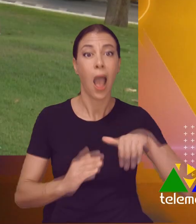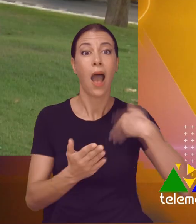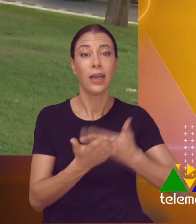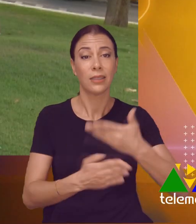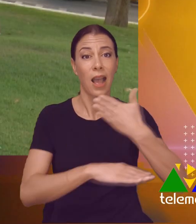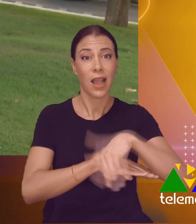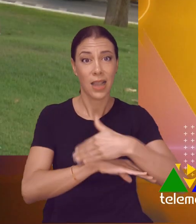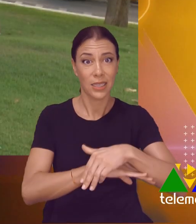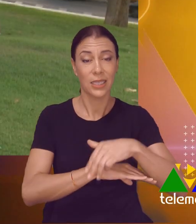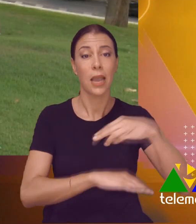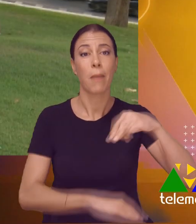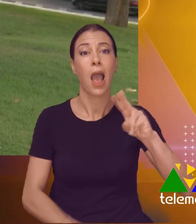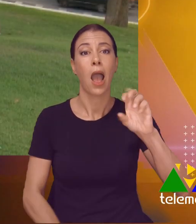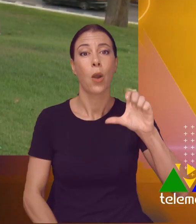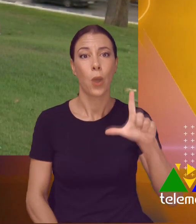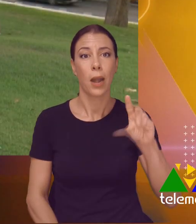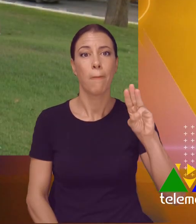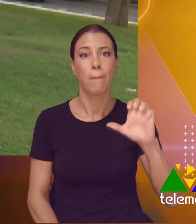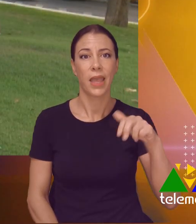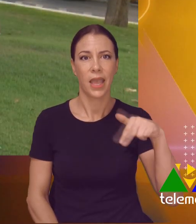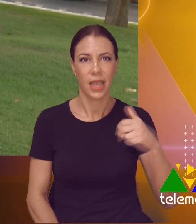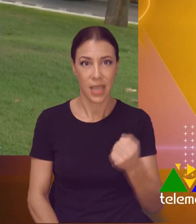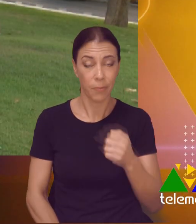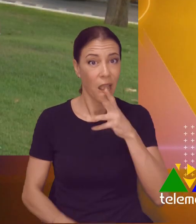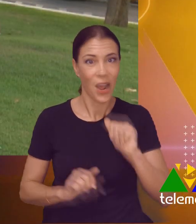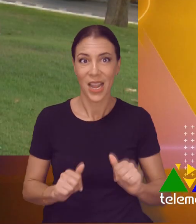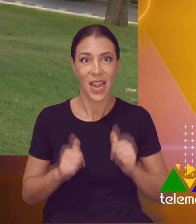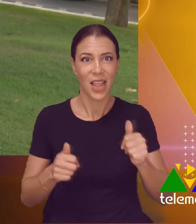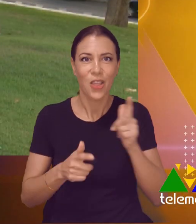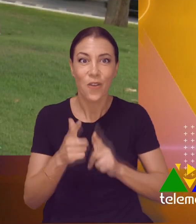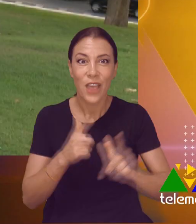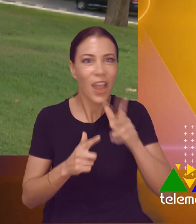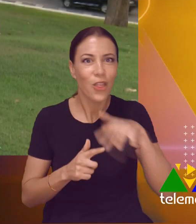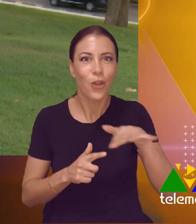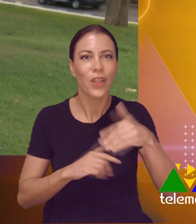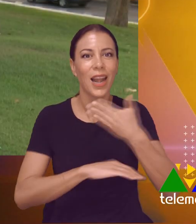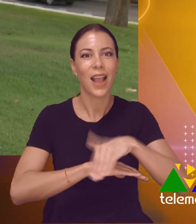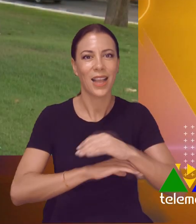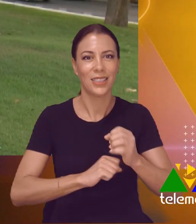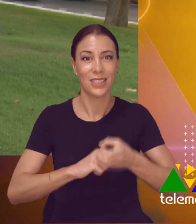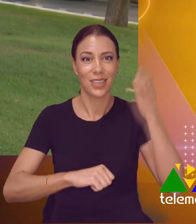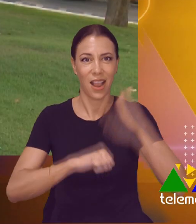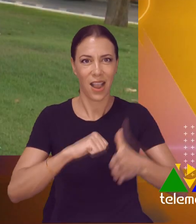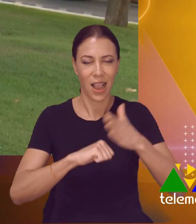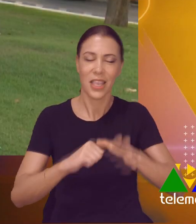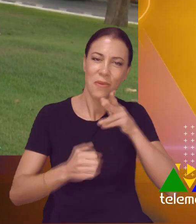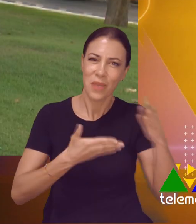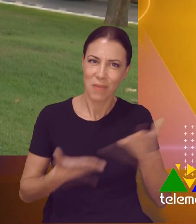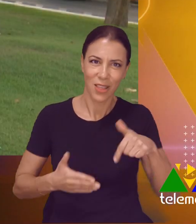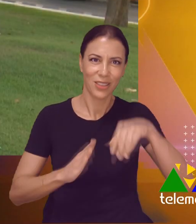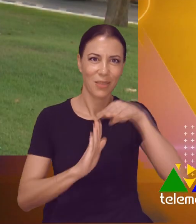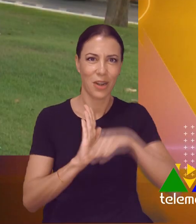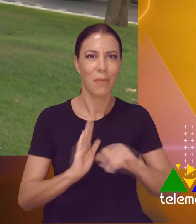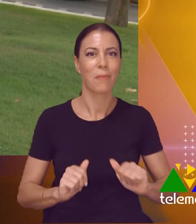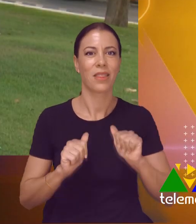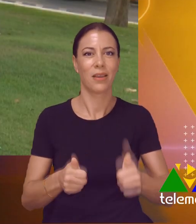a Manuel Peña y por supuesto al inicio de nuestro viaje, que es la calle de las Cañas. Bienvenidos a nuestra